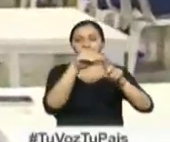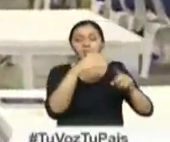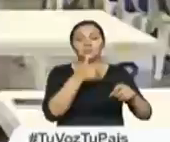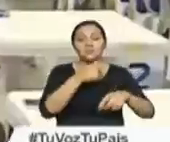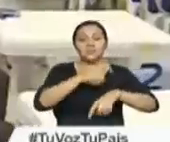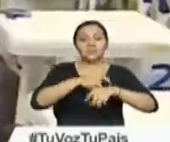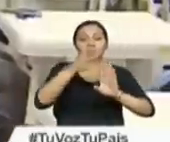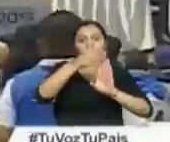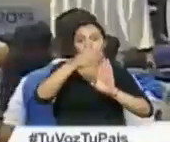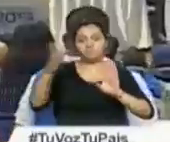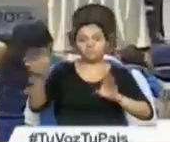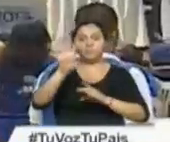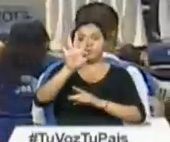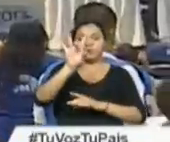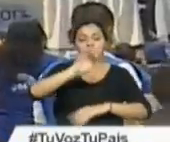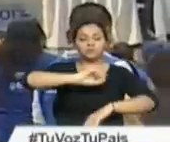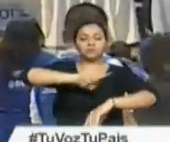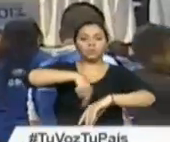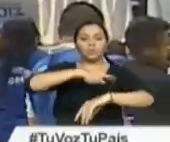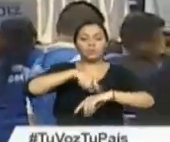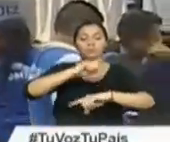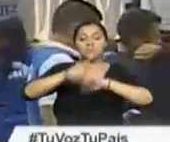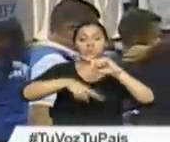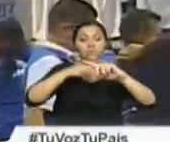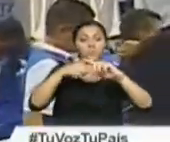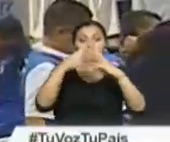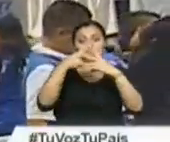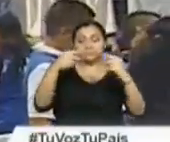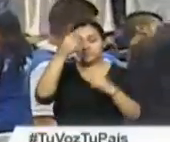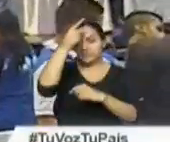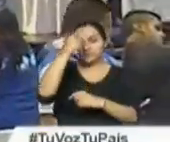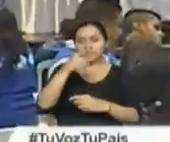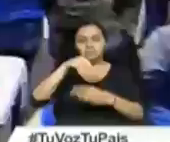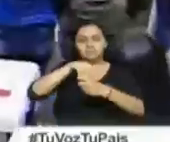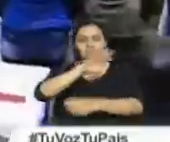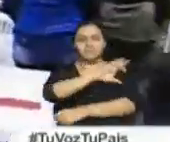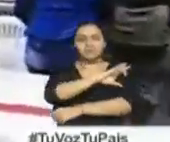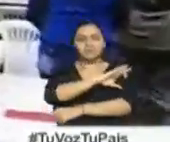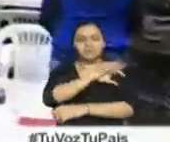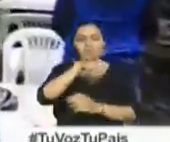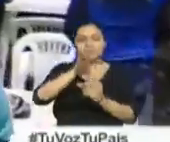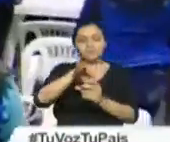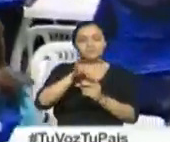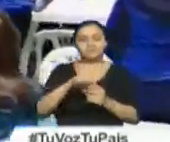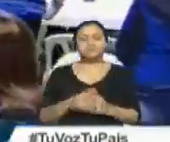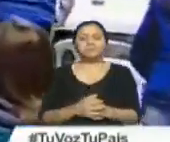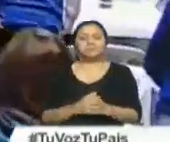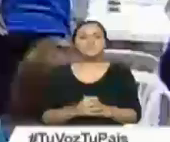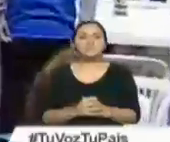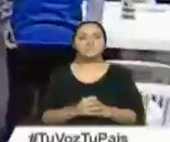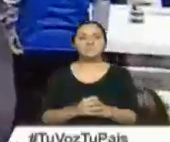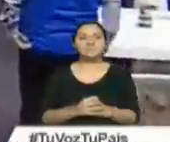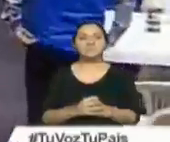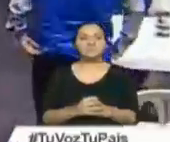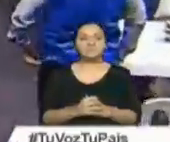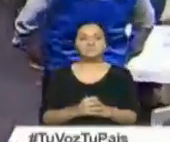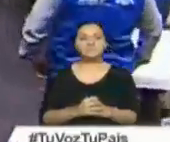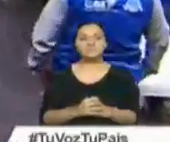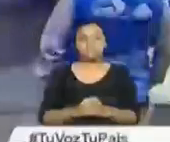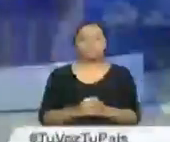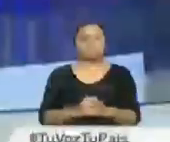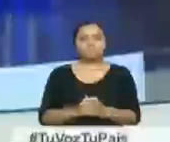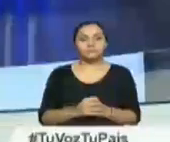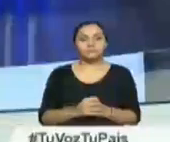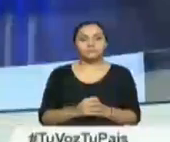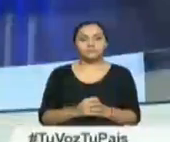un plazo de 48 horas para impugnar la resolución en el Tribunal Contencioso Electoral. Luis Andrade, Noticiero Ciudadano.